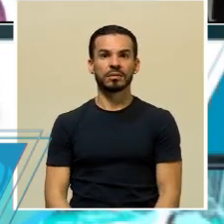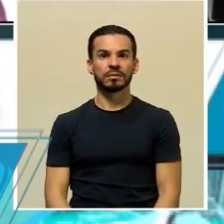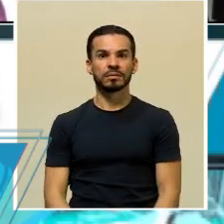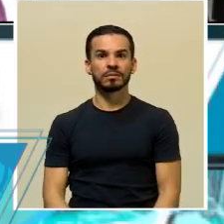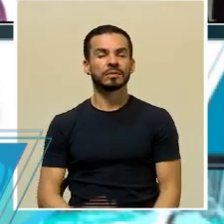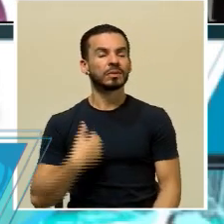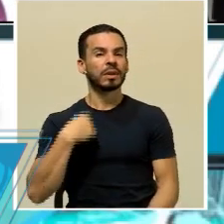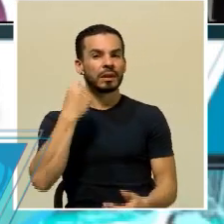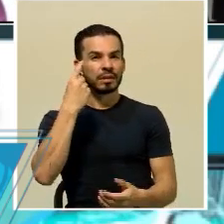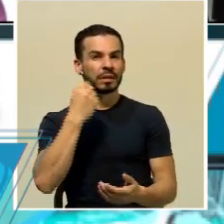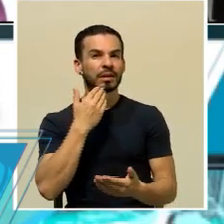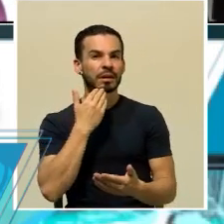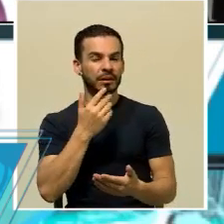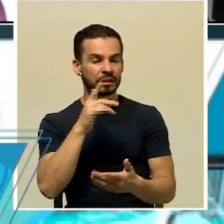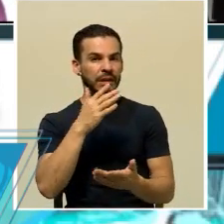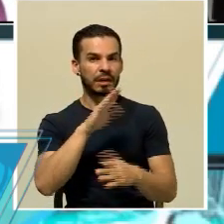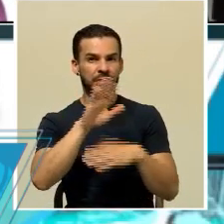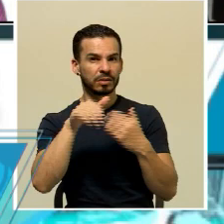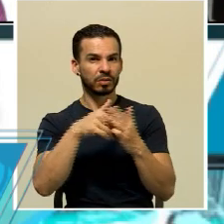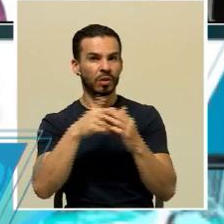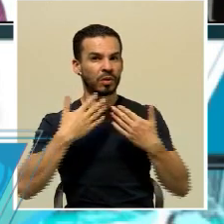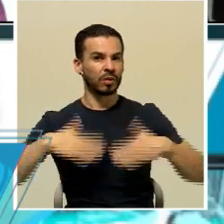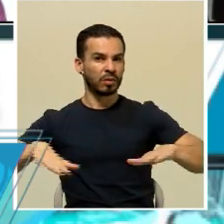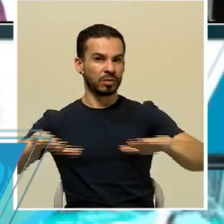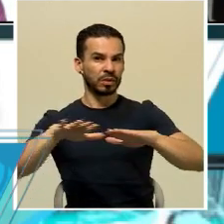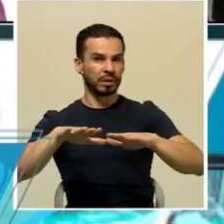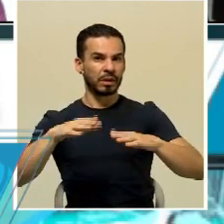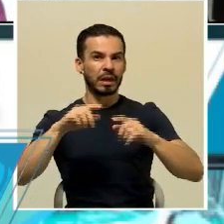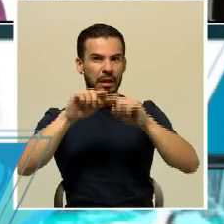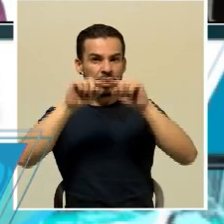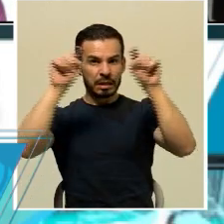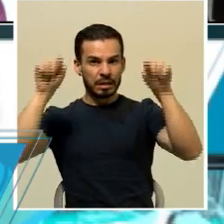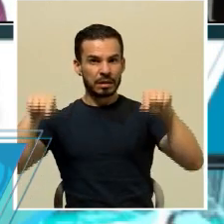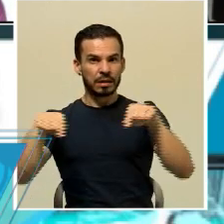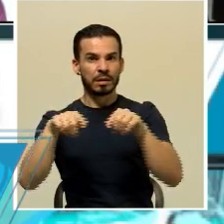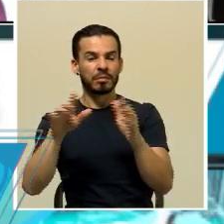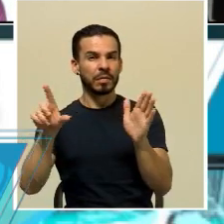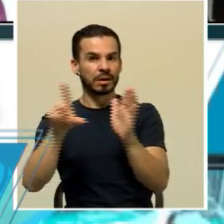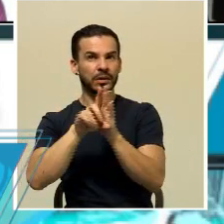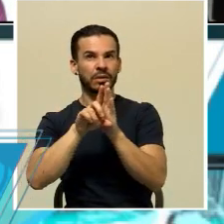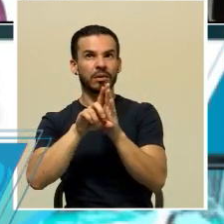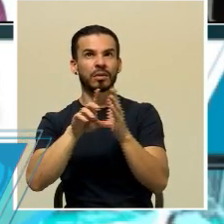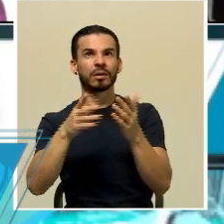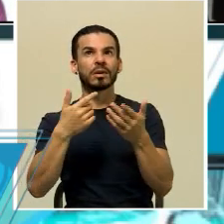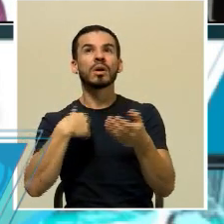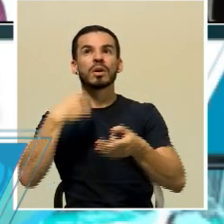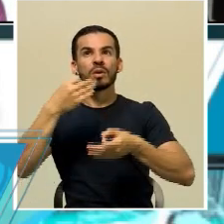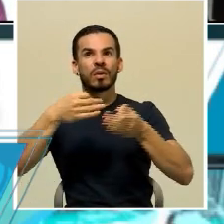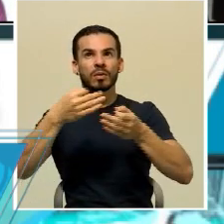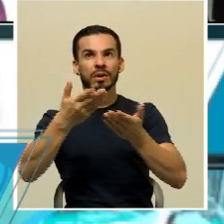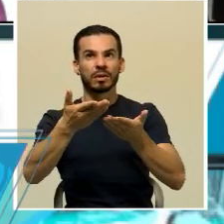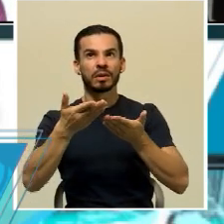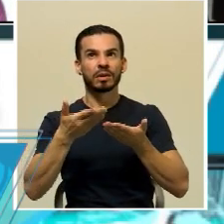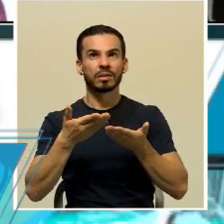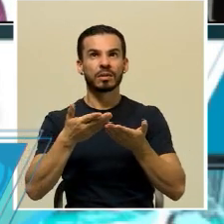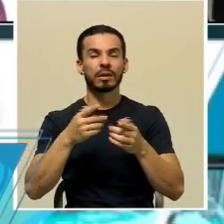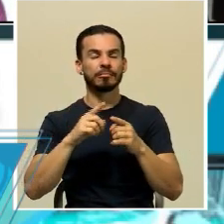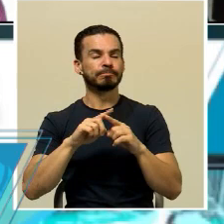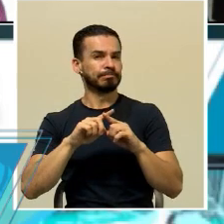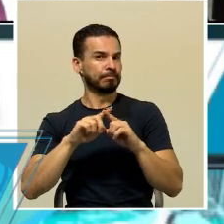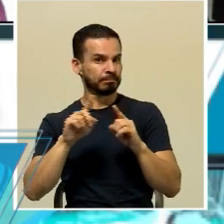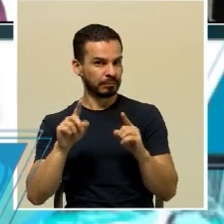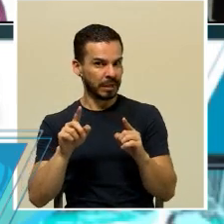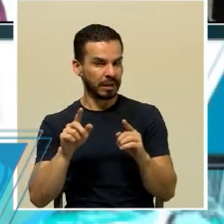Entenderlo correctamente. Yo le agradezco mucho todo el contexto y el marco legal y jurídico que nos pone,